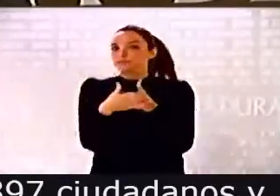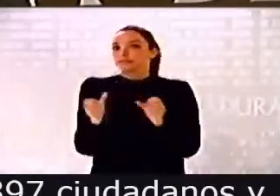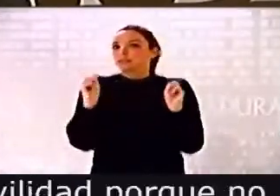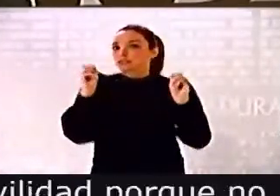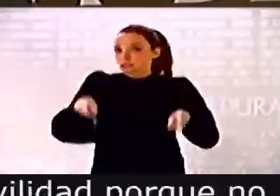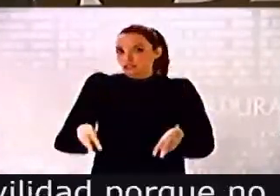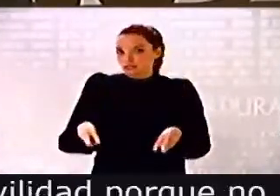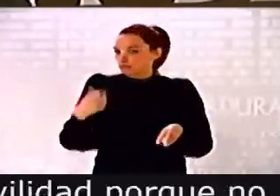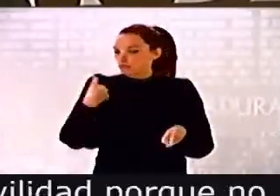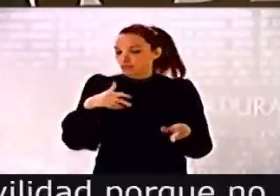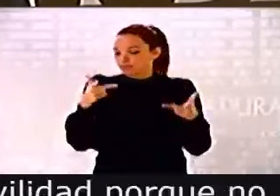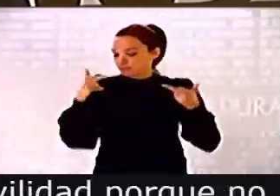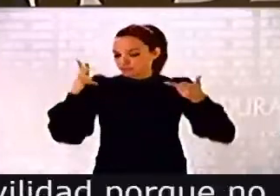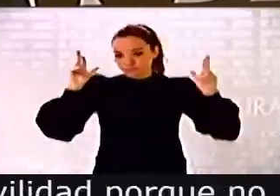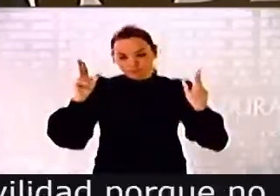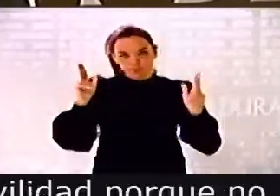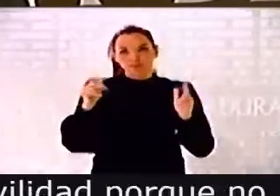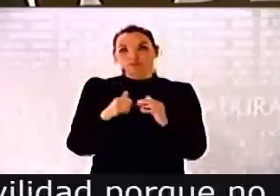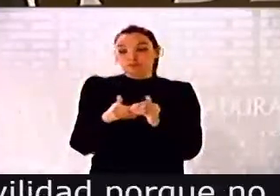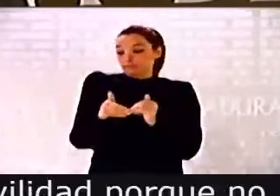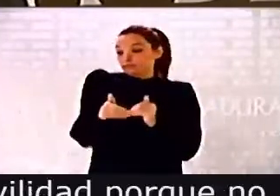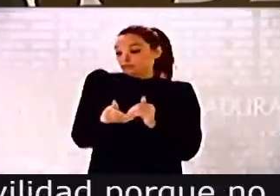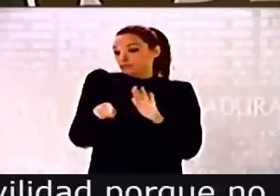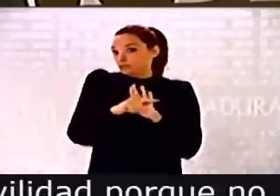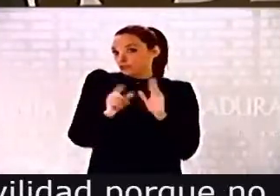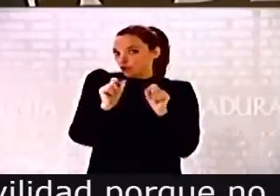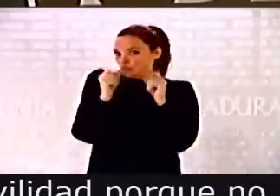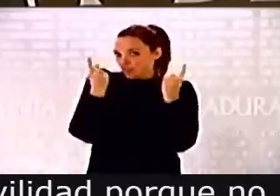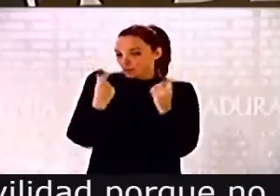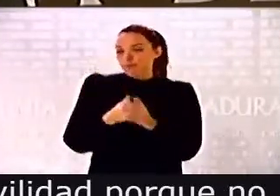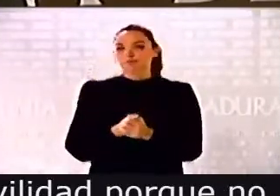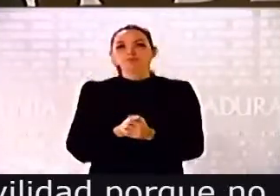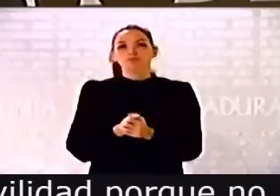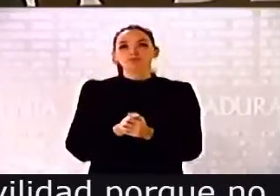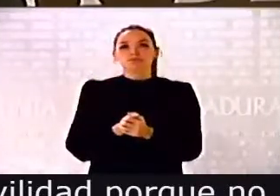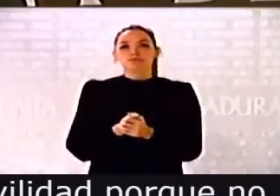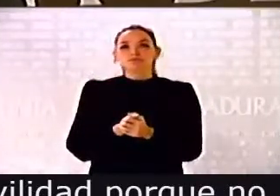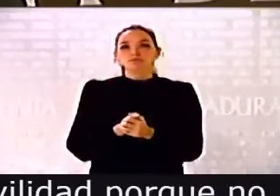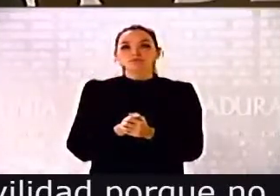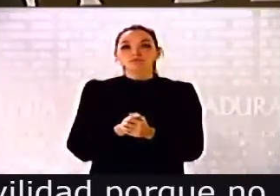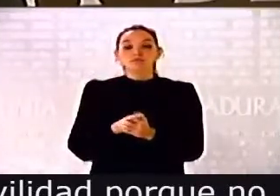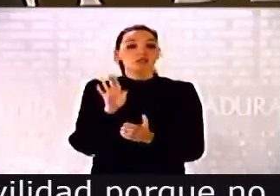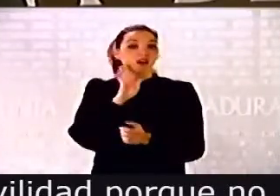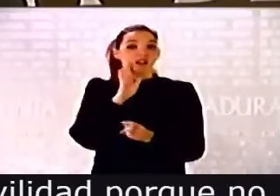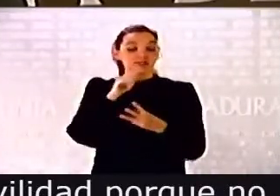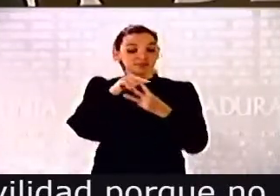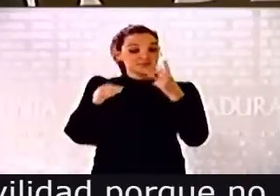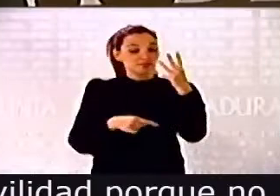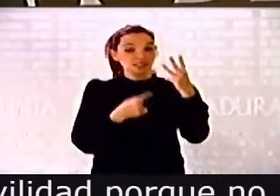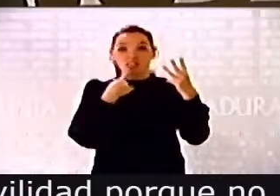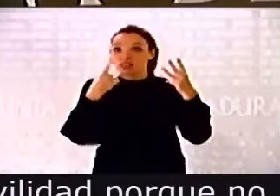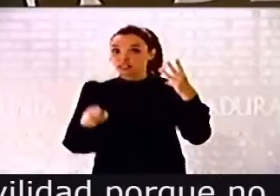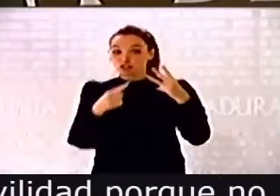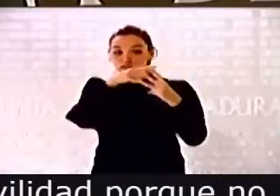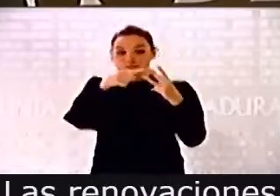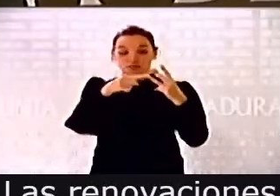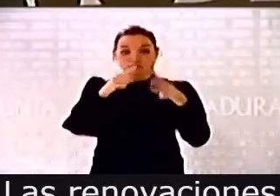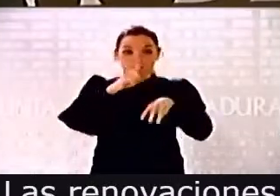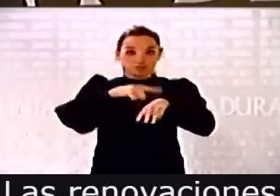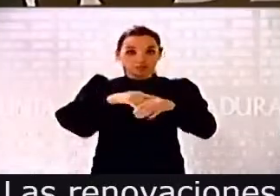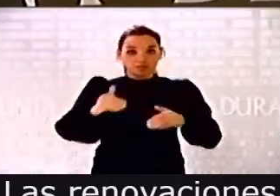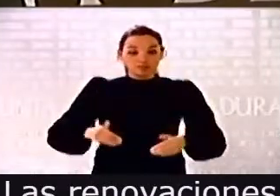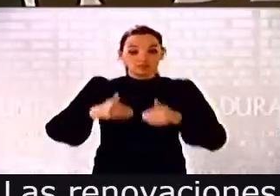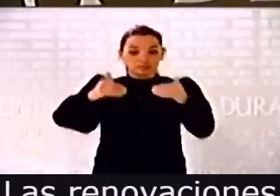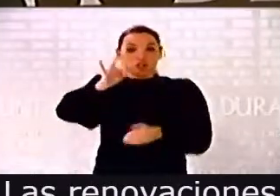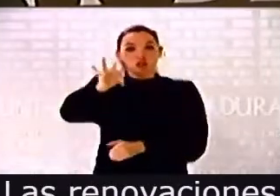perimetral en cuanto entre en vigor la medida. Estas renovaciones que les acabo de comentar afectan a un total